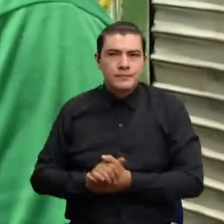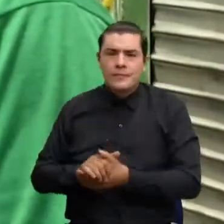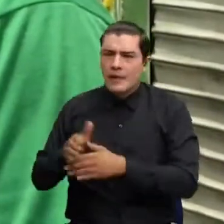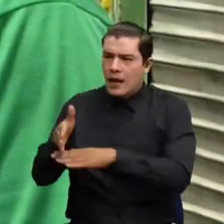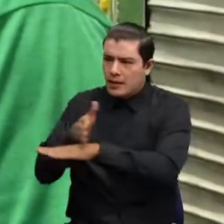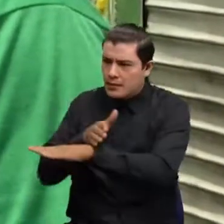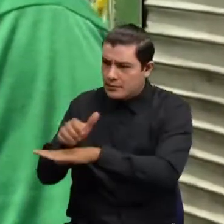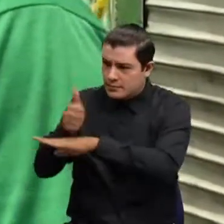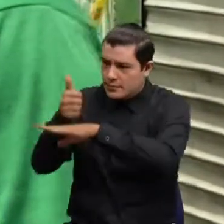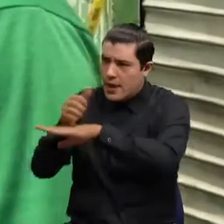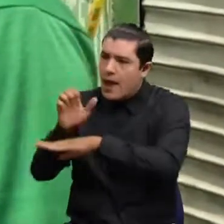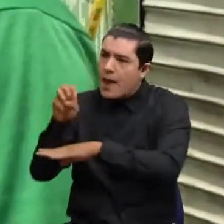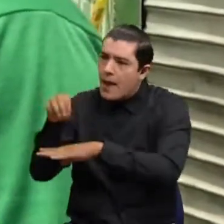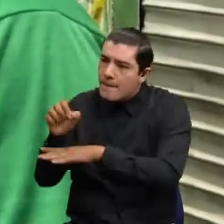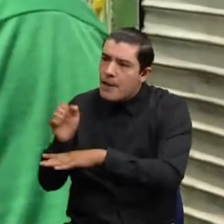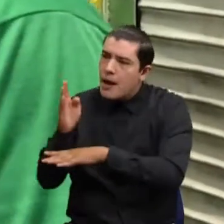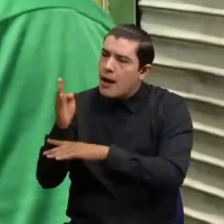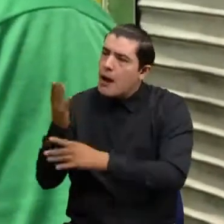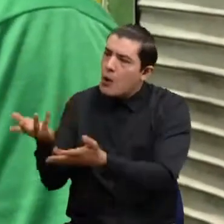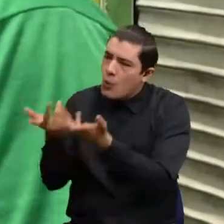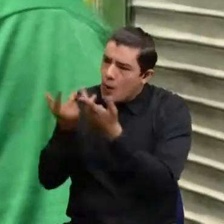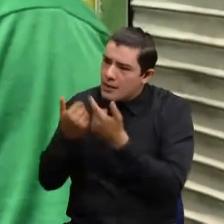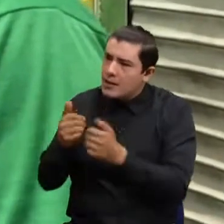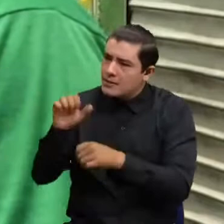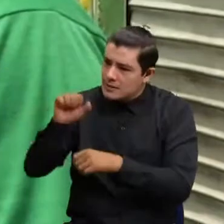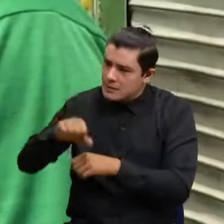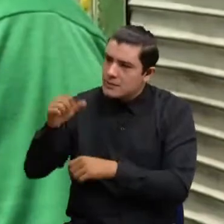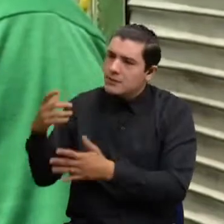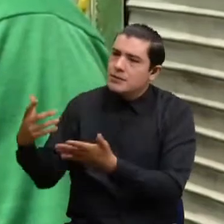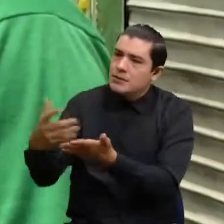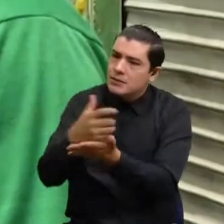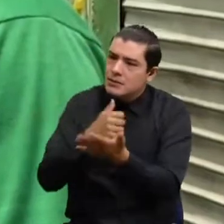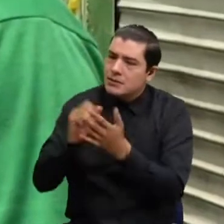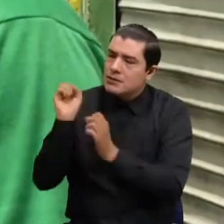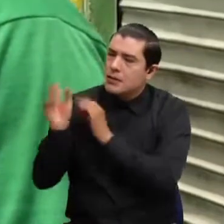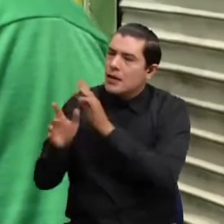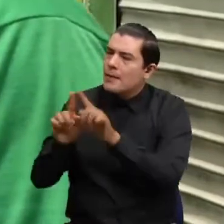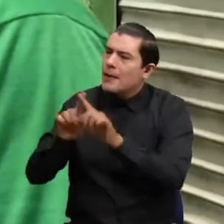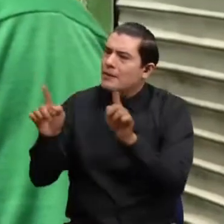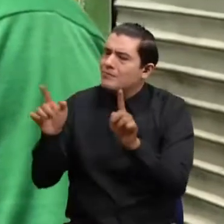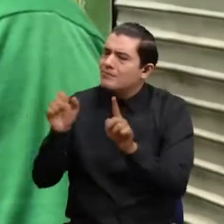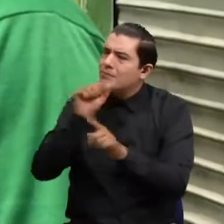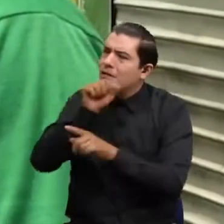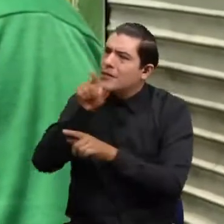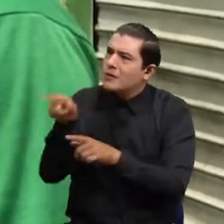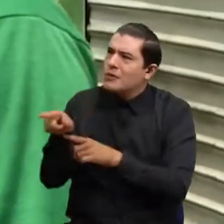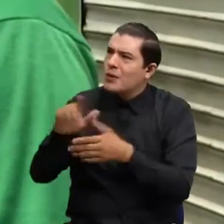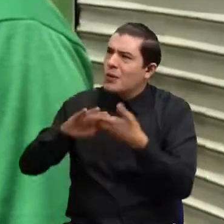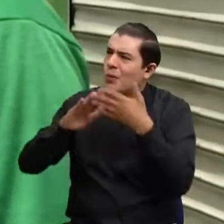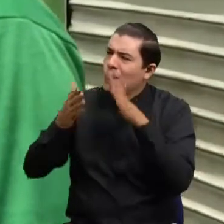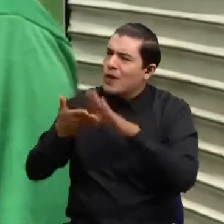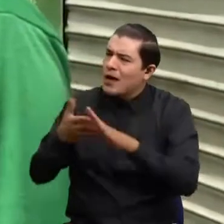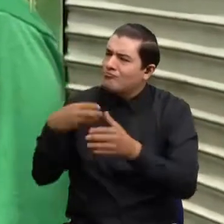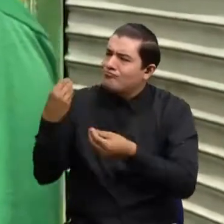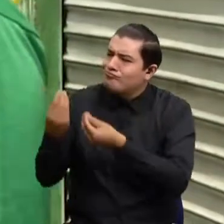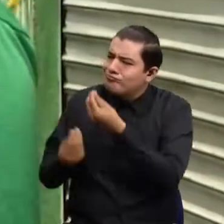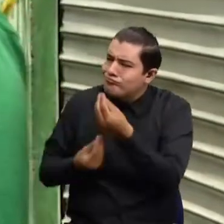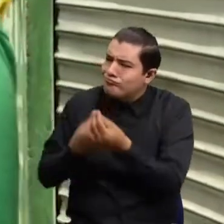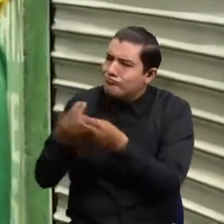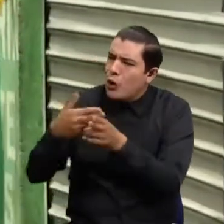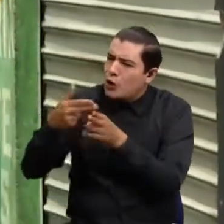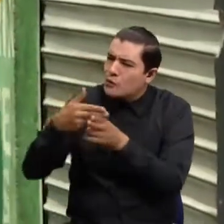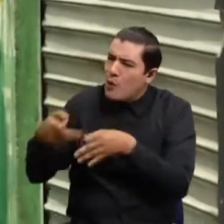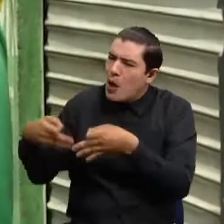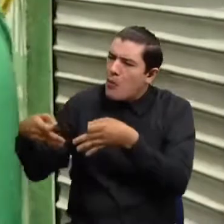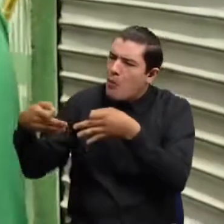y nos dice que ellos van a recoger las basuras pero qué pasa si en los próximos días también demorando en la recolección de basuras que